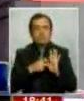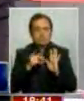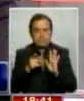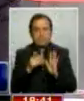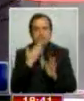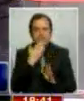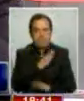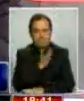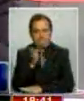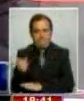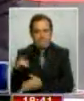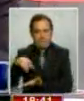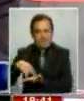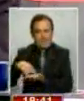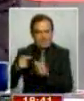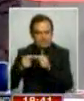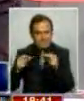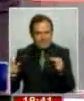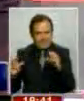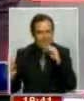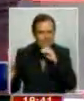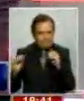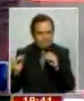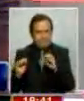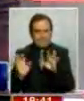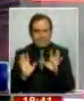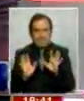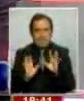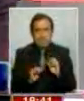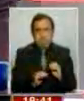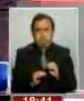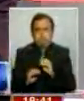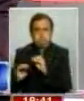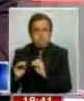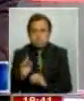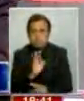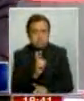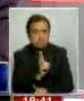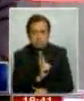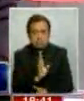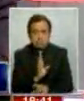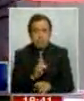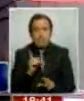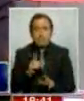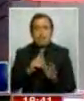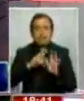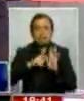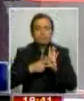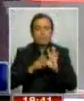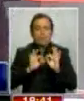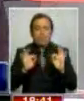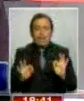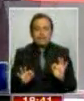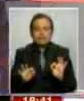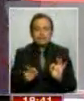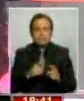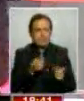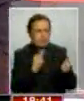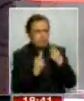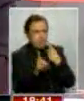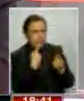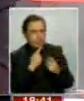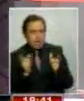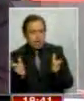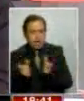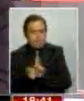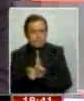Congreso Nacional. Y, por tanto, tampoco quiere decir esto que vamos a estar esperando mucho, digamos, para saber, digamos, de la reforma educacional. Y es más, cuando me lo han consultado en la Comisión